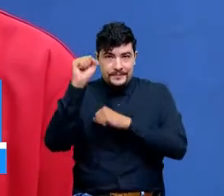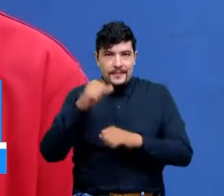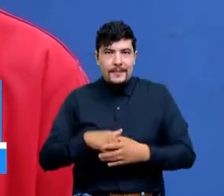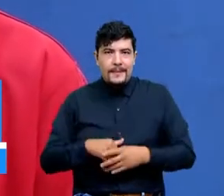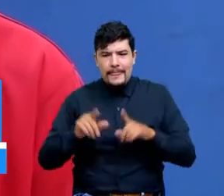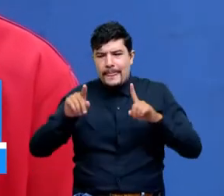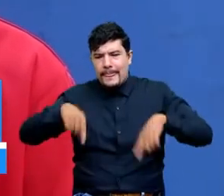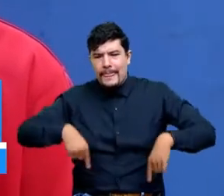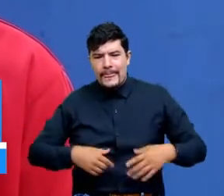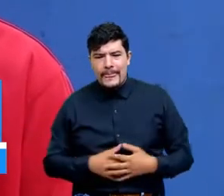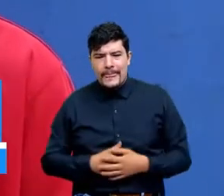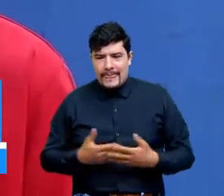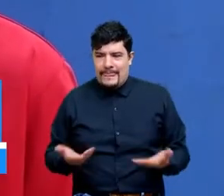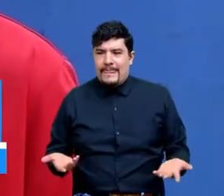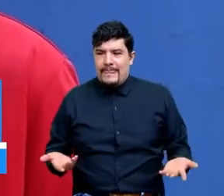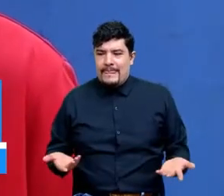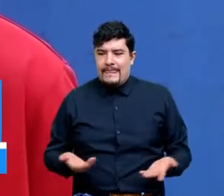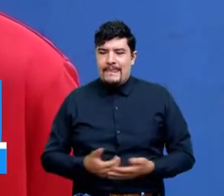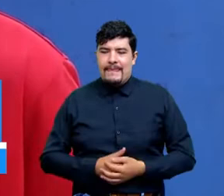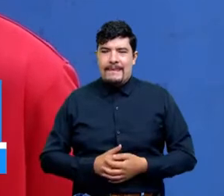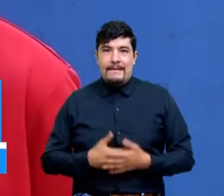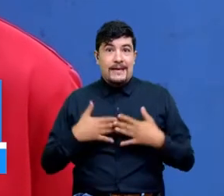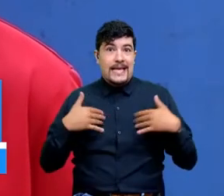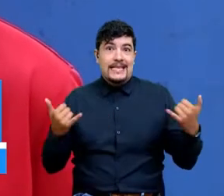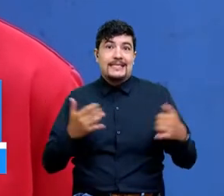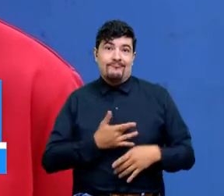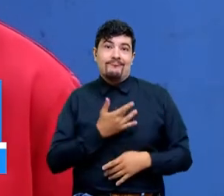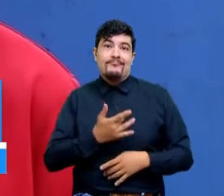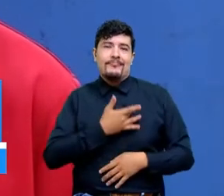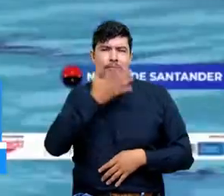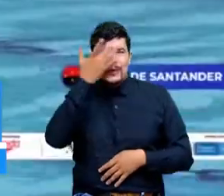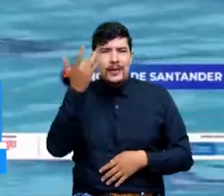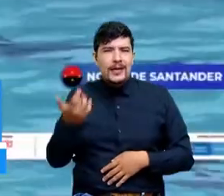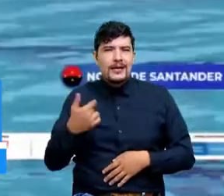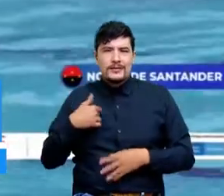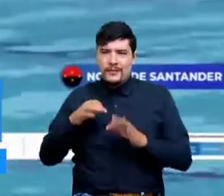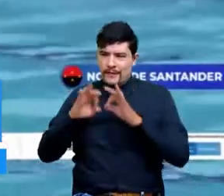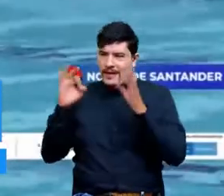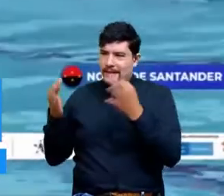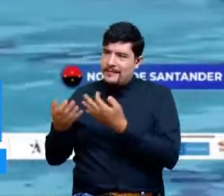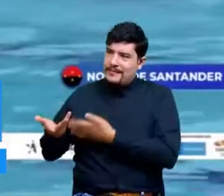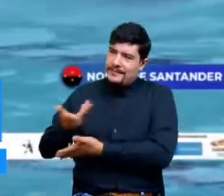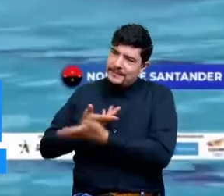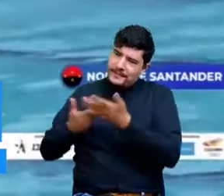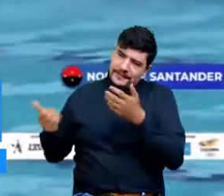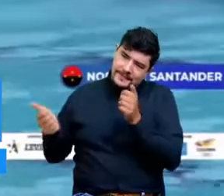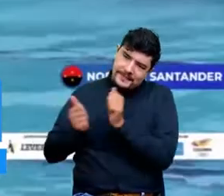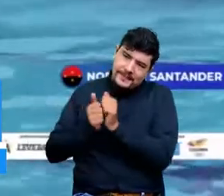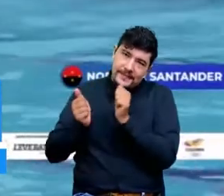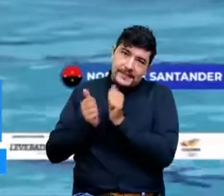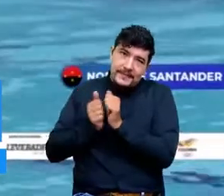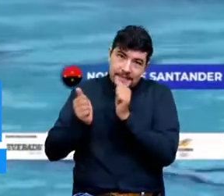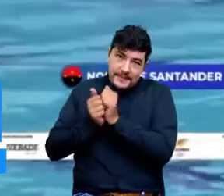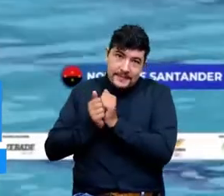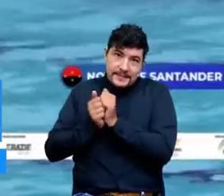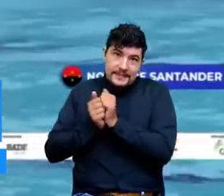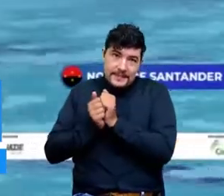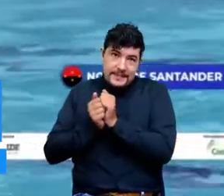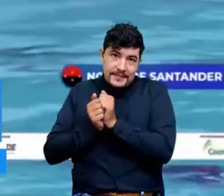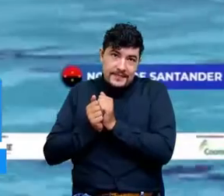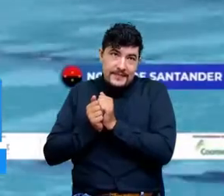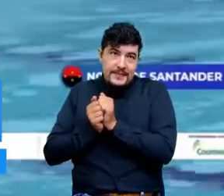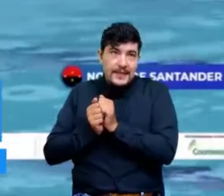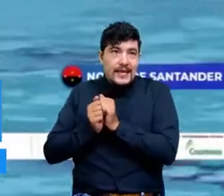también, o sea, me siento feliz porque puedo estar con mi familia deportiva y hacer bien